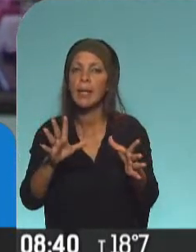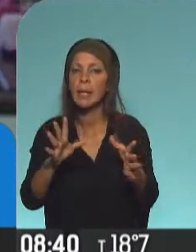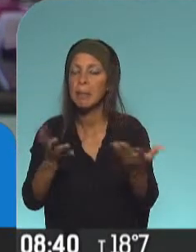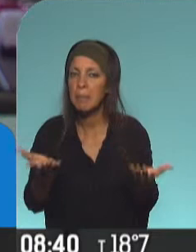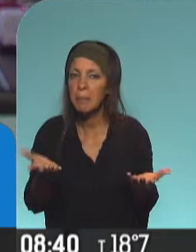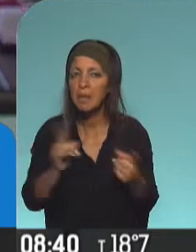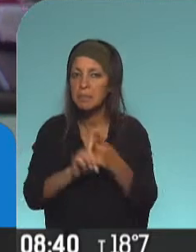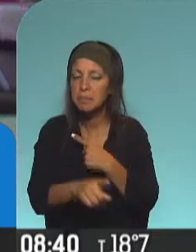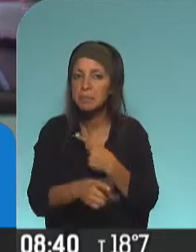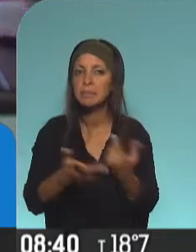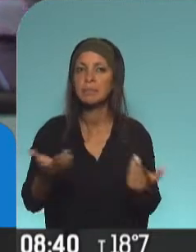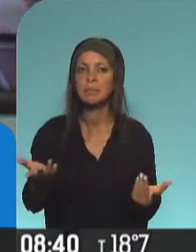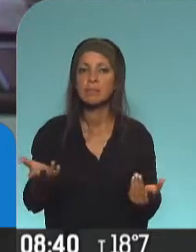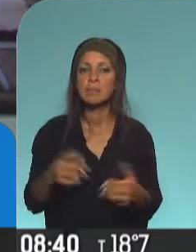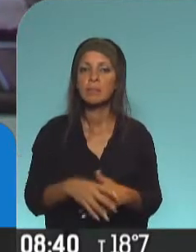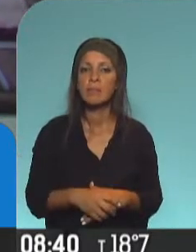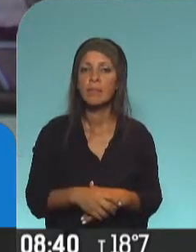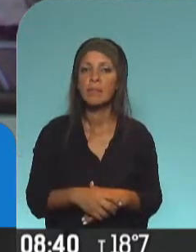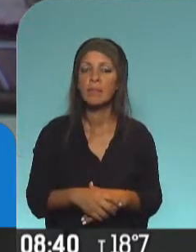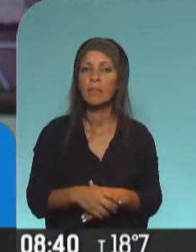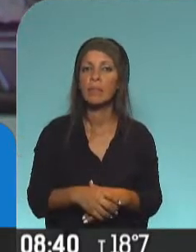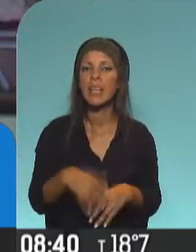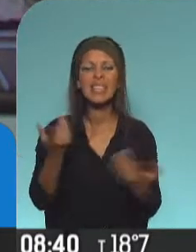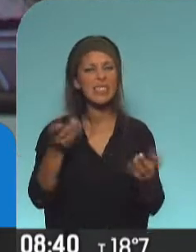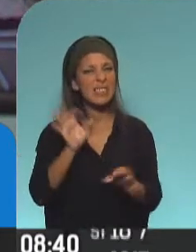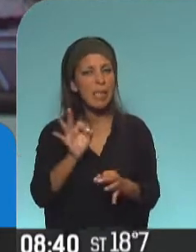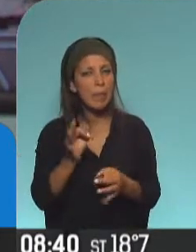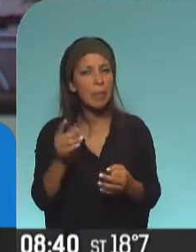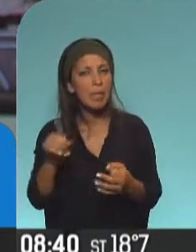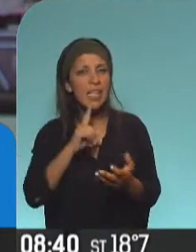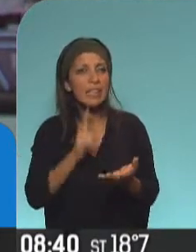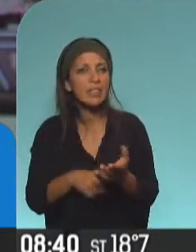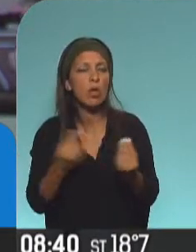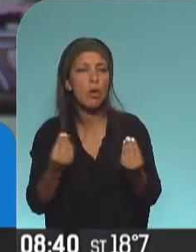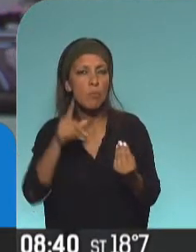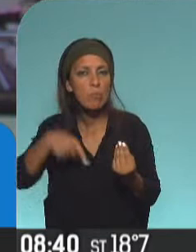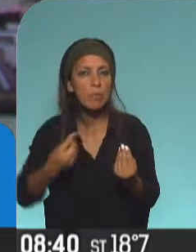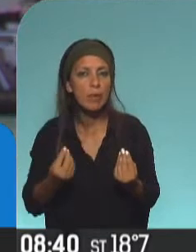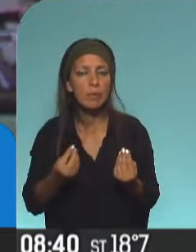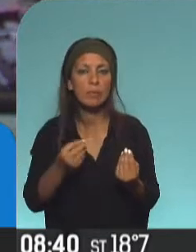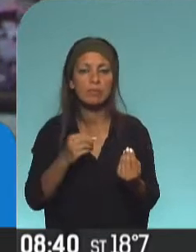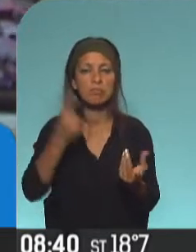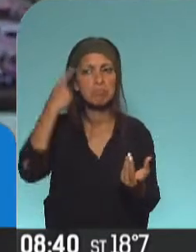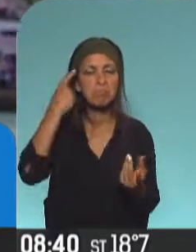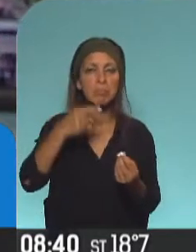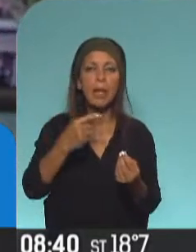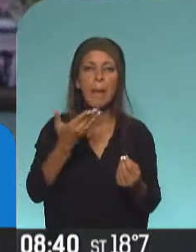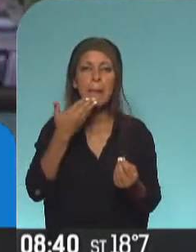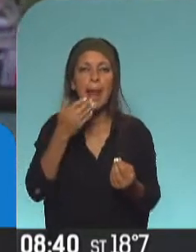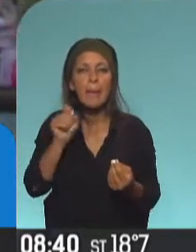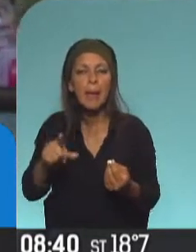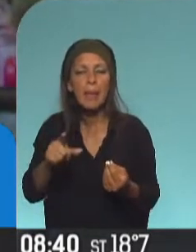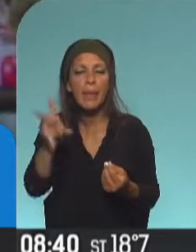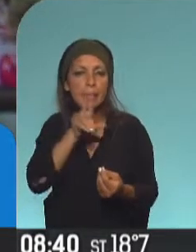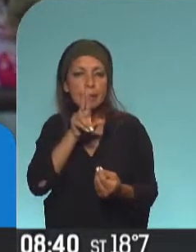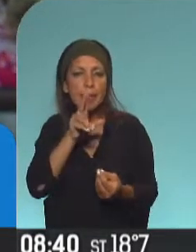inmediata, con las implicancias que eso tiene, ¿no? Digo, para lo que implica la credibilidad de la palabra de la víctima, con